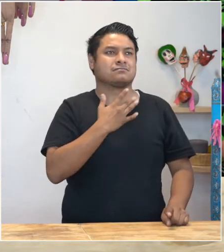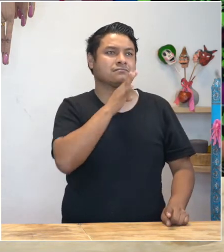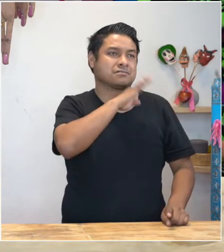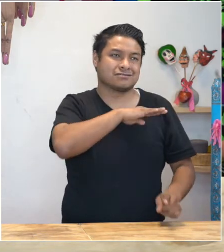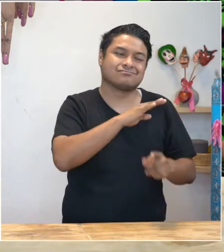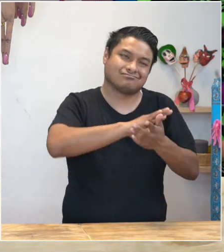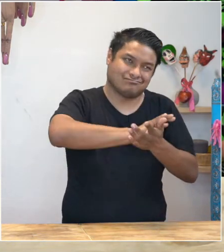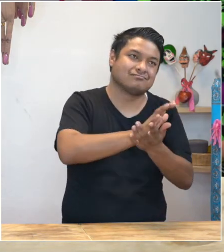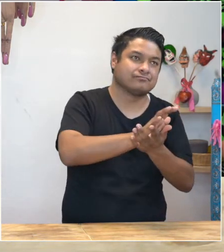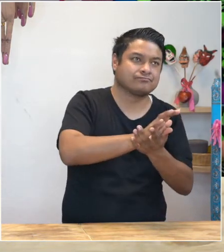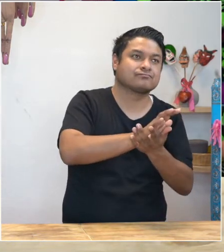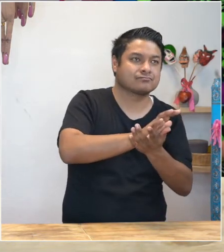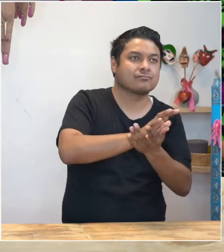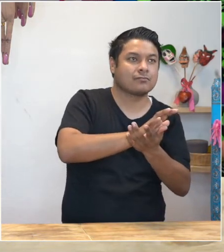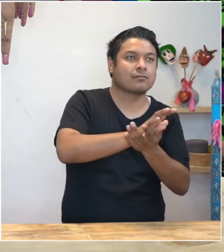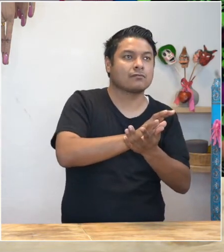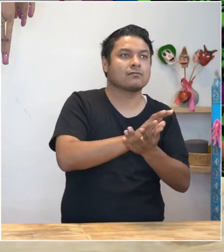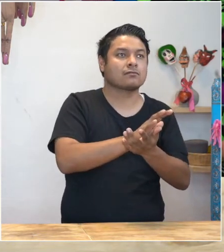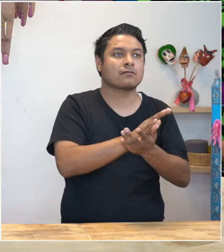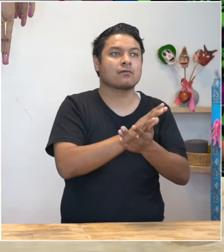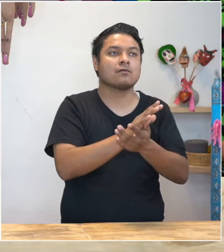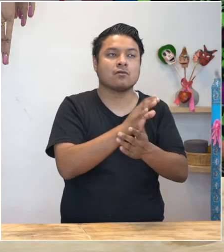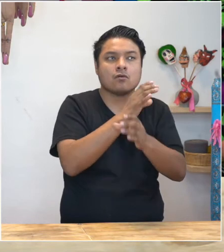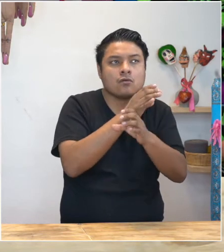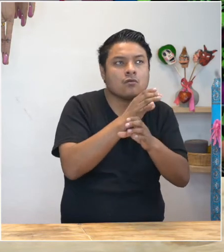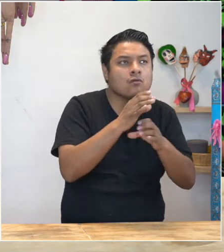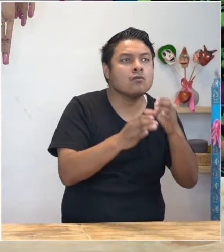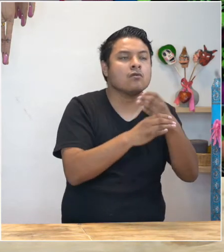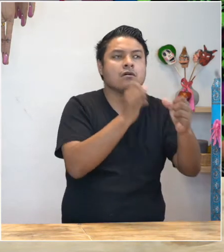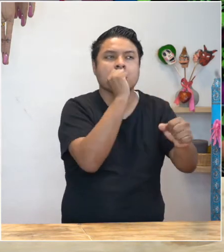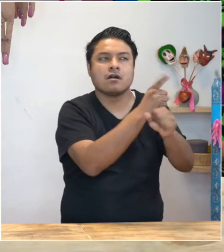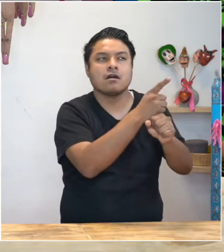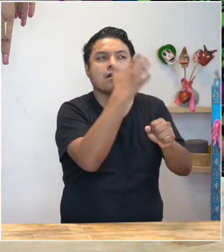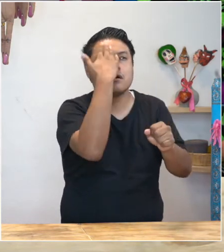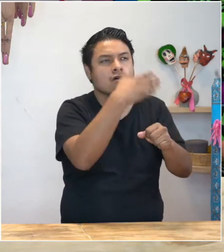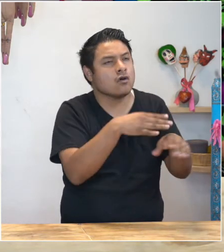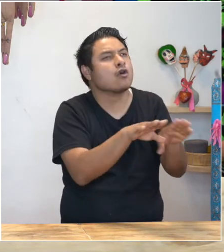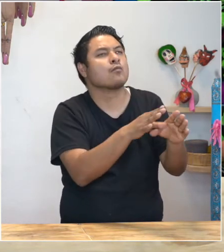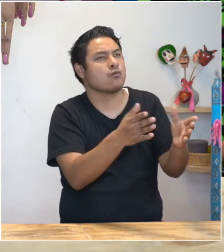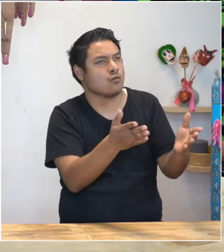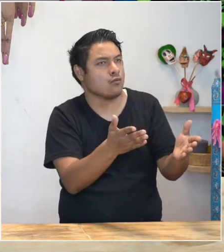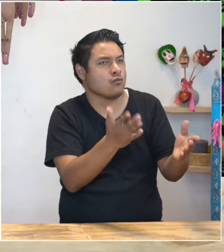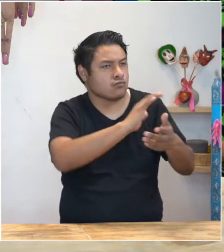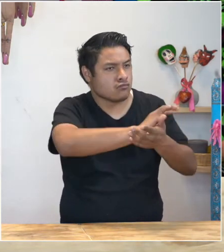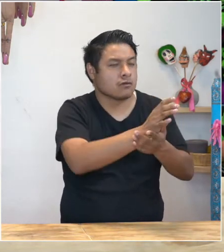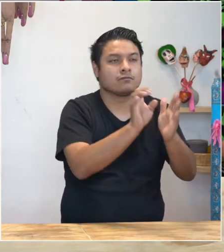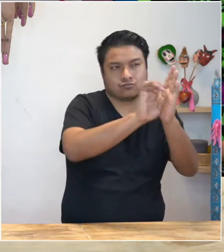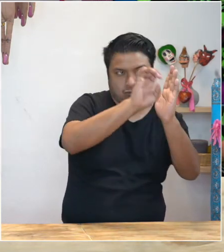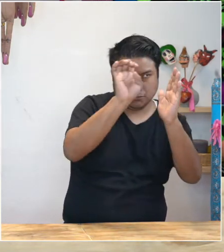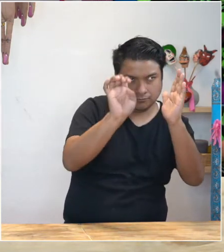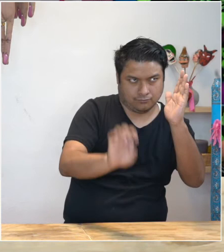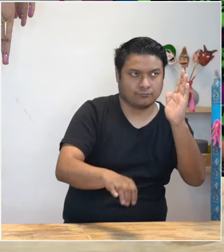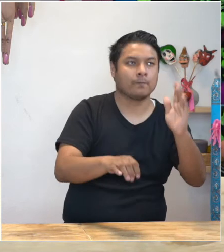saber cómo estar en contacto con ella, te alejes, la ignores, te des la vuelta, ¿no? Es un